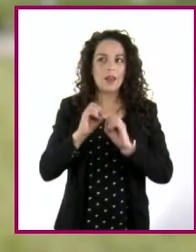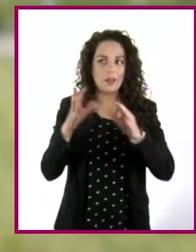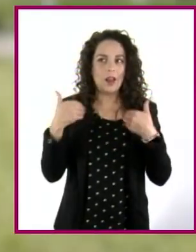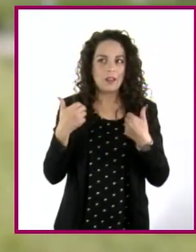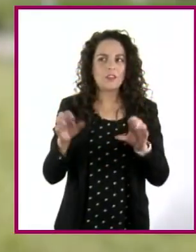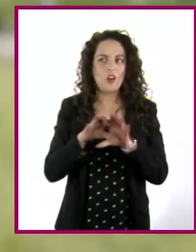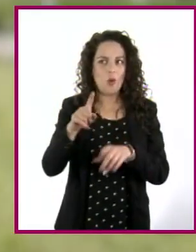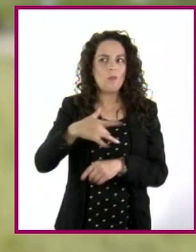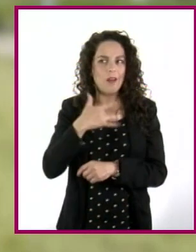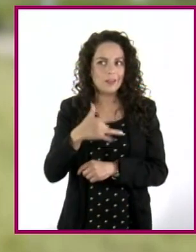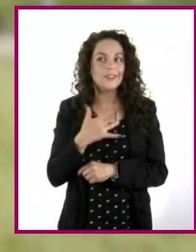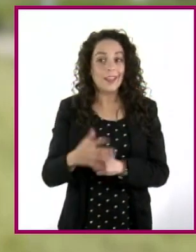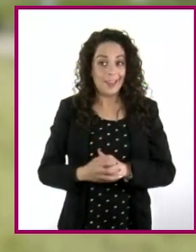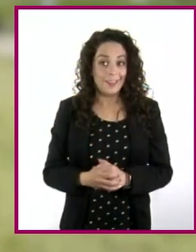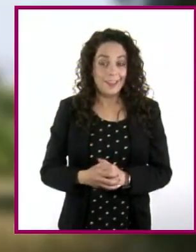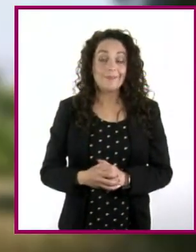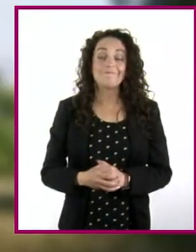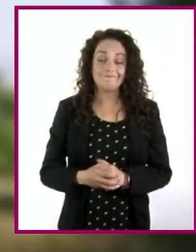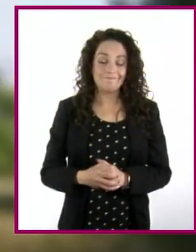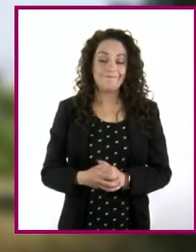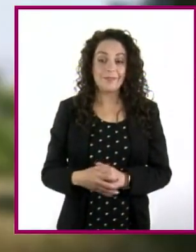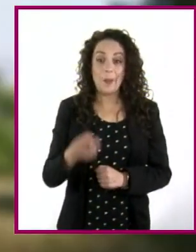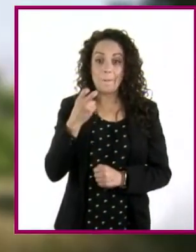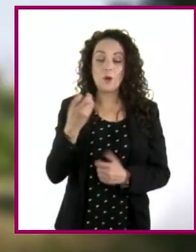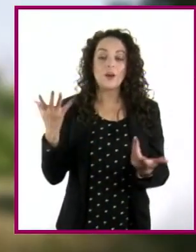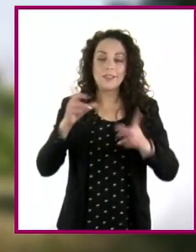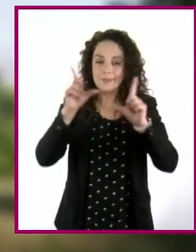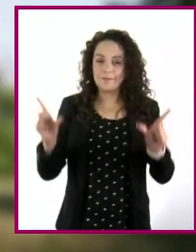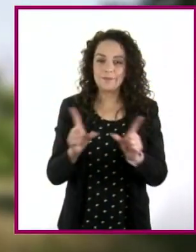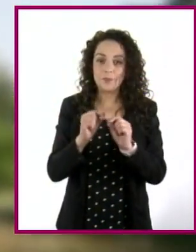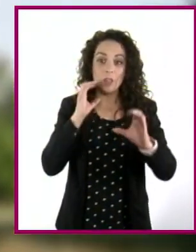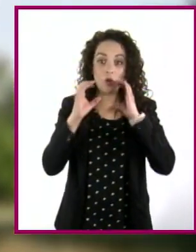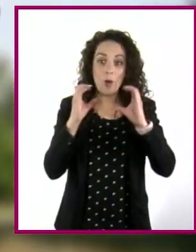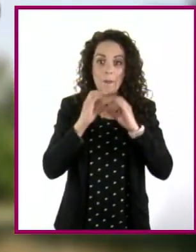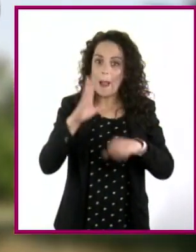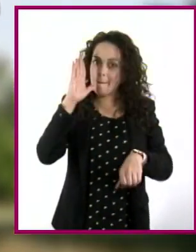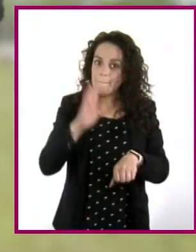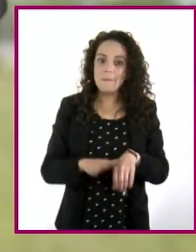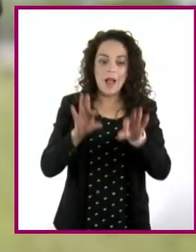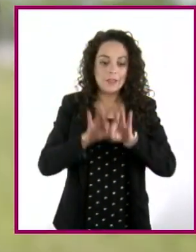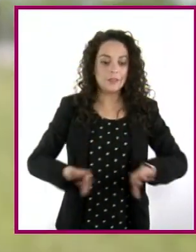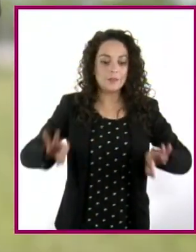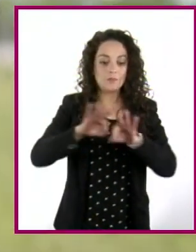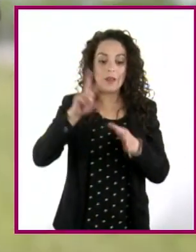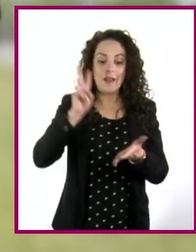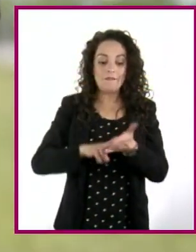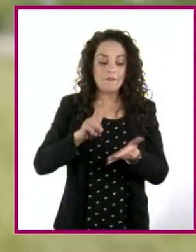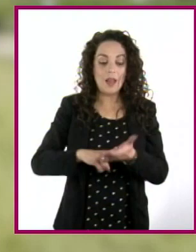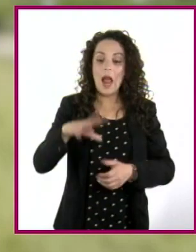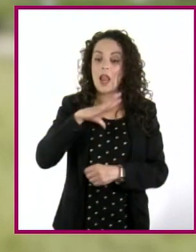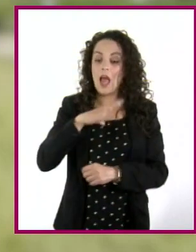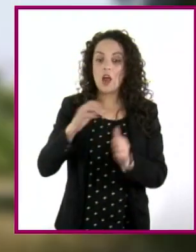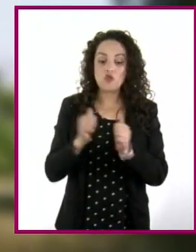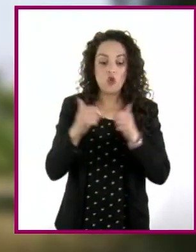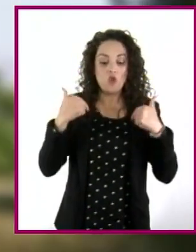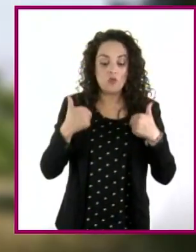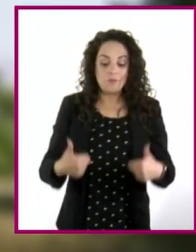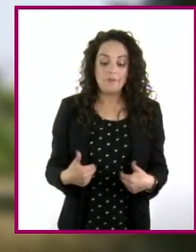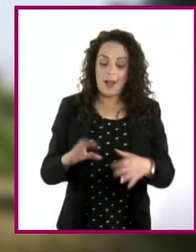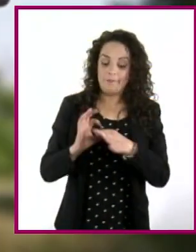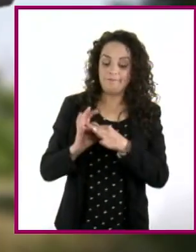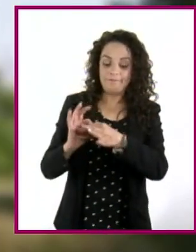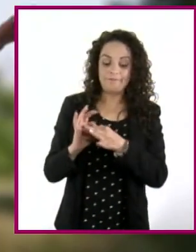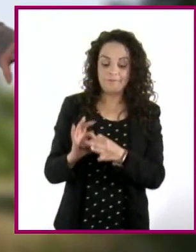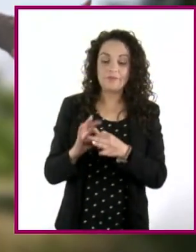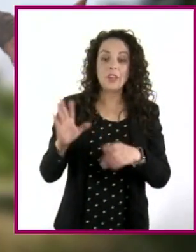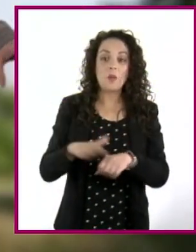emociones. Por eso podemos concluir que la comunicación es una de las mayores riquezas que tienen las relaciones humanas, ya que se puede